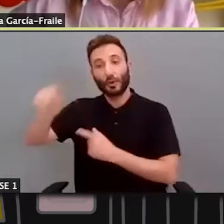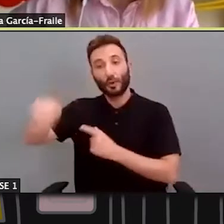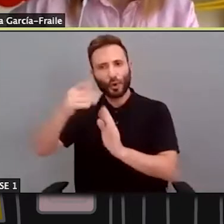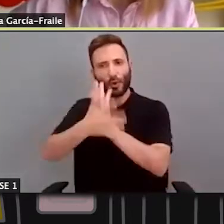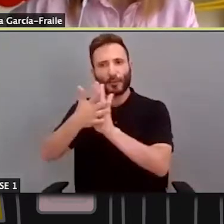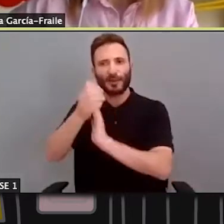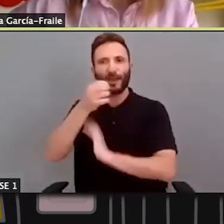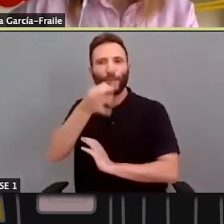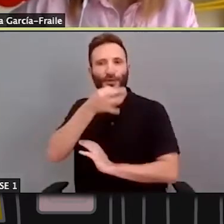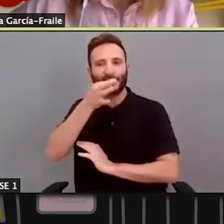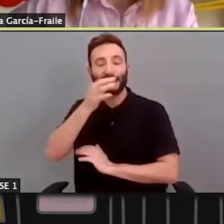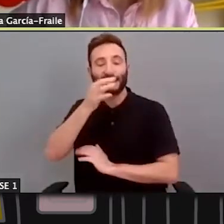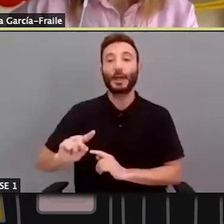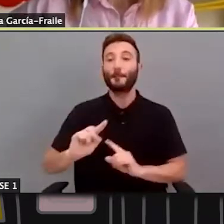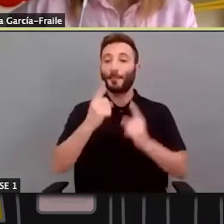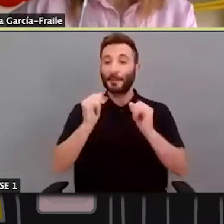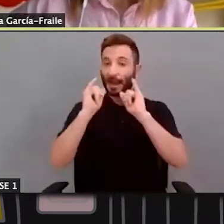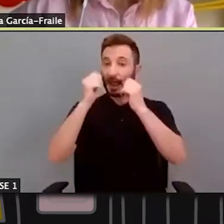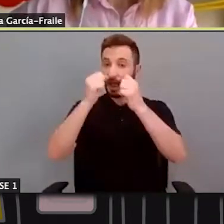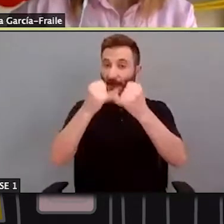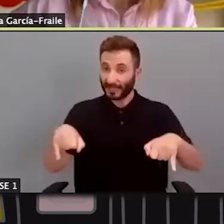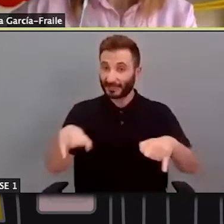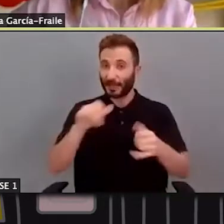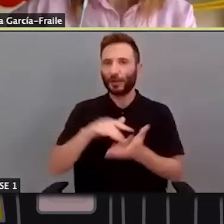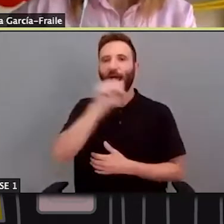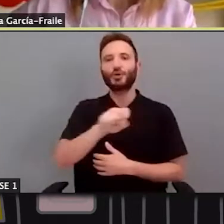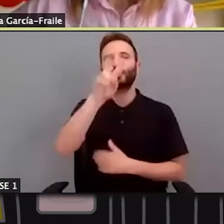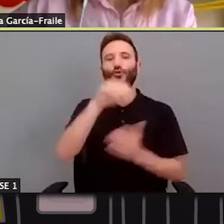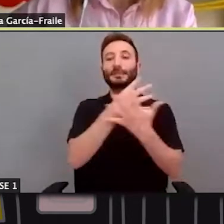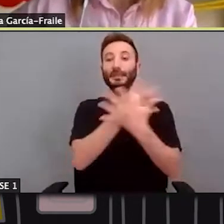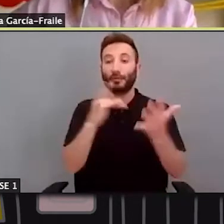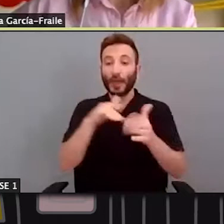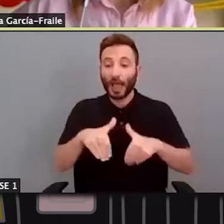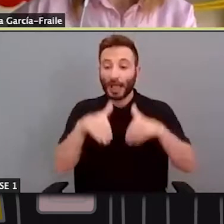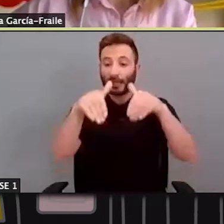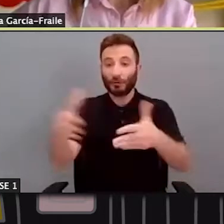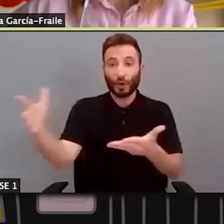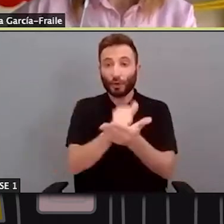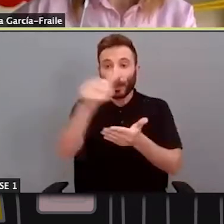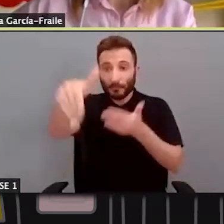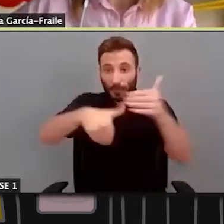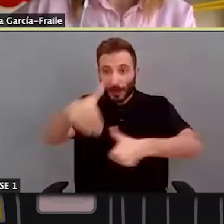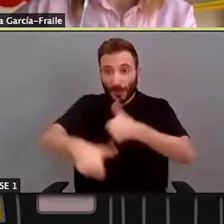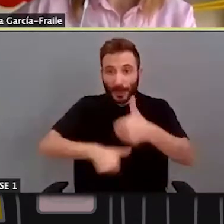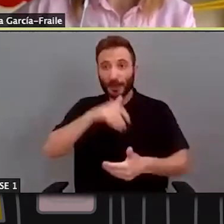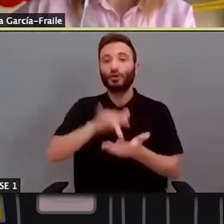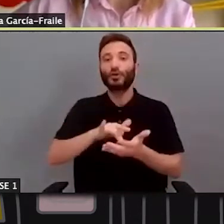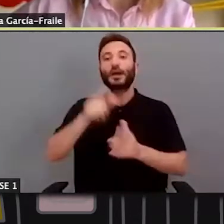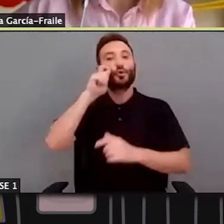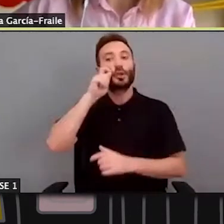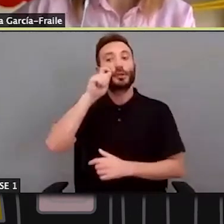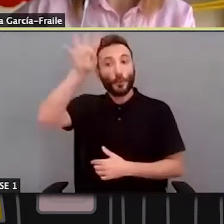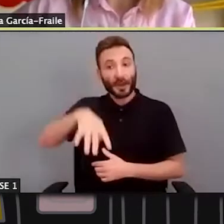La primera edición fue en 2019 y de entre todas las candidaturas recibidas, la de Turisme de Barcelona recibió la mención especial como